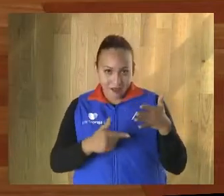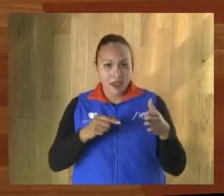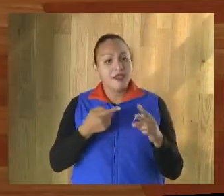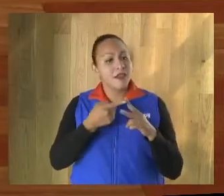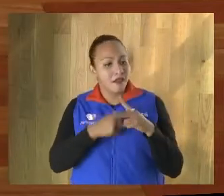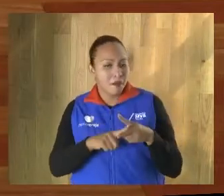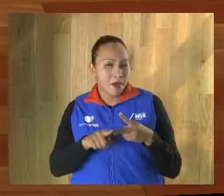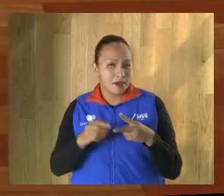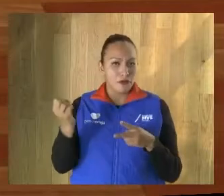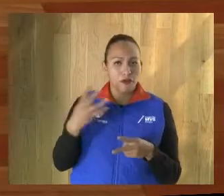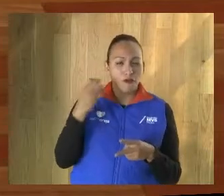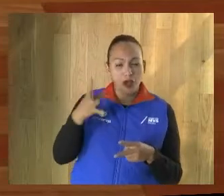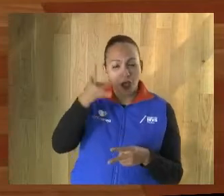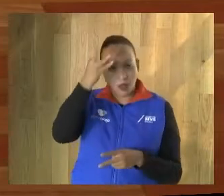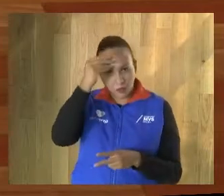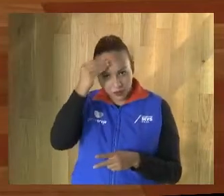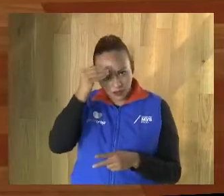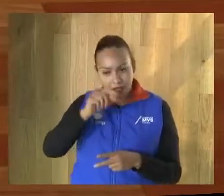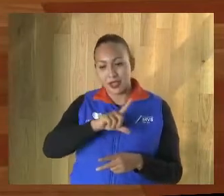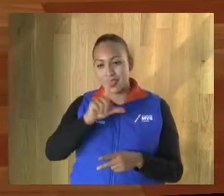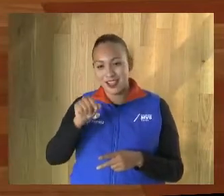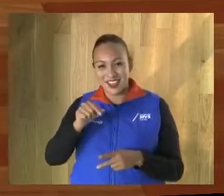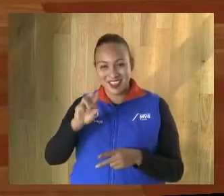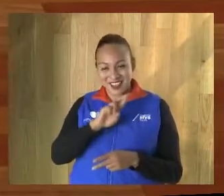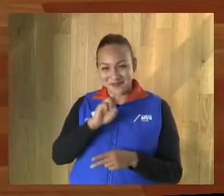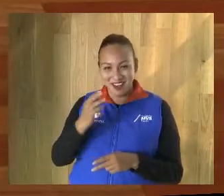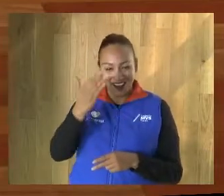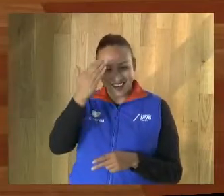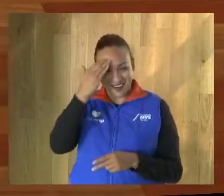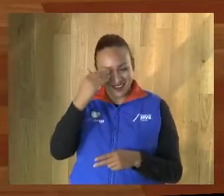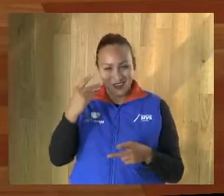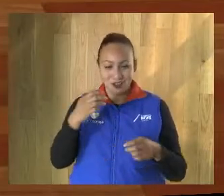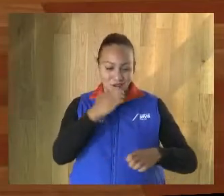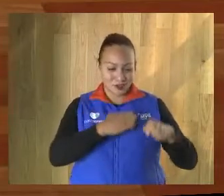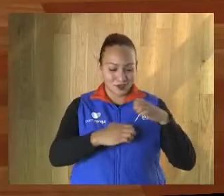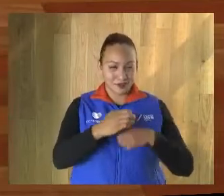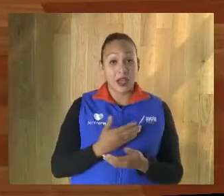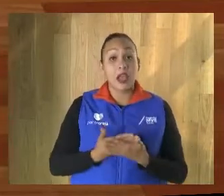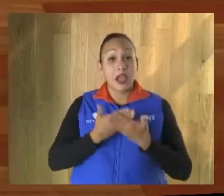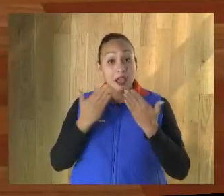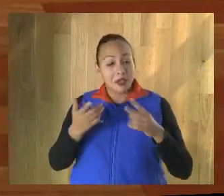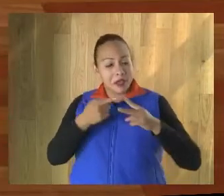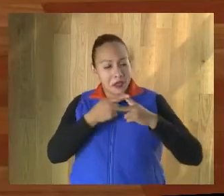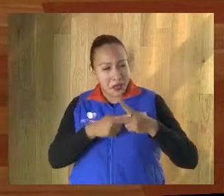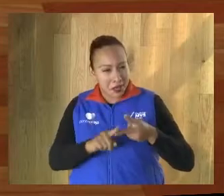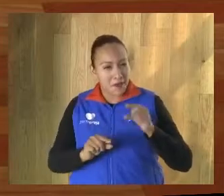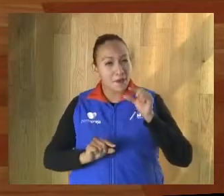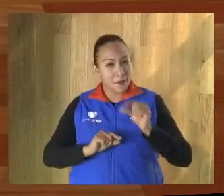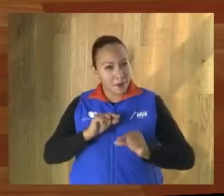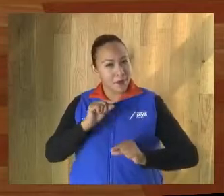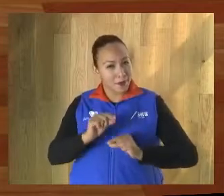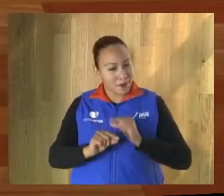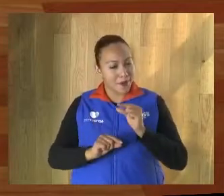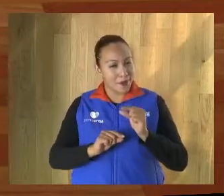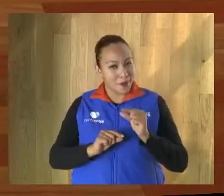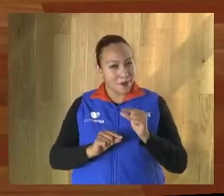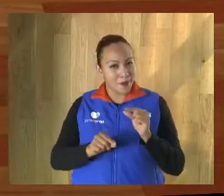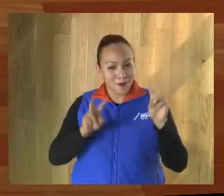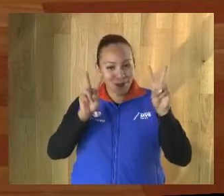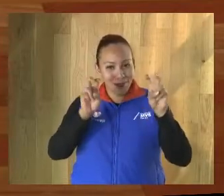de aprendizaje y ya también una ceremonia. Híjoles, ahora vamos a empezar y poco a poco vamos a ir avanzando en